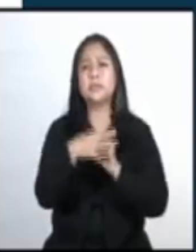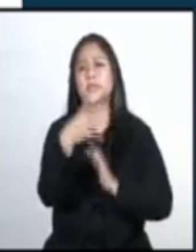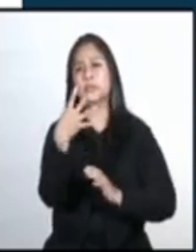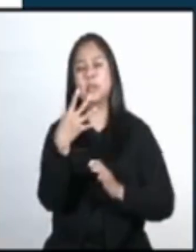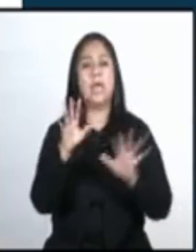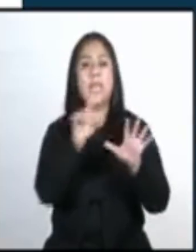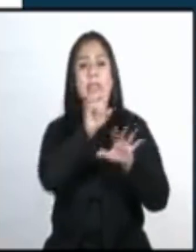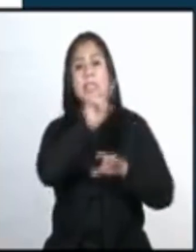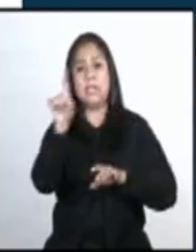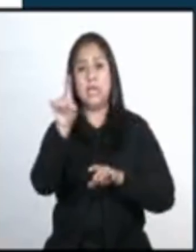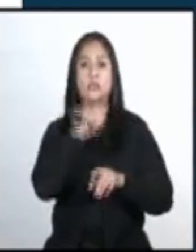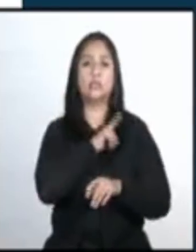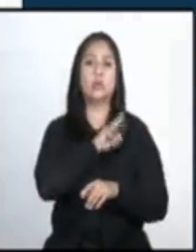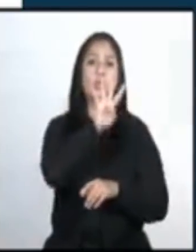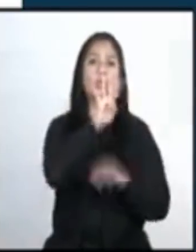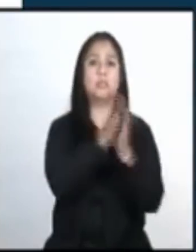100.